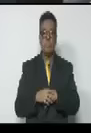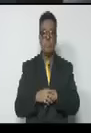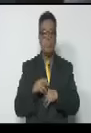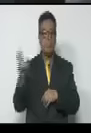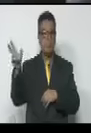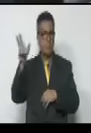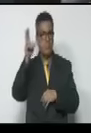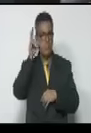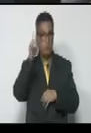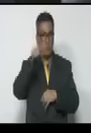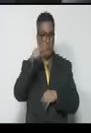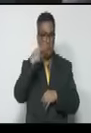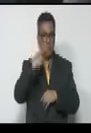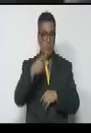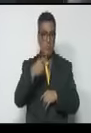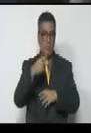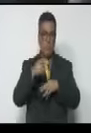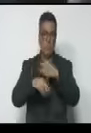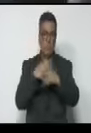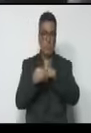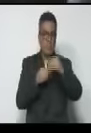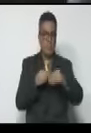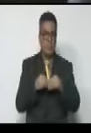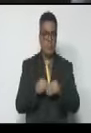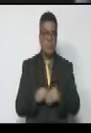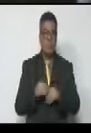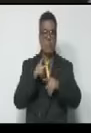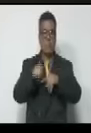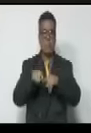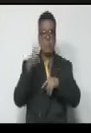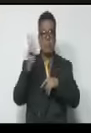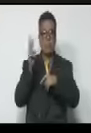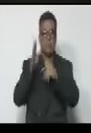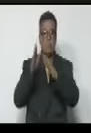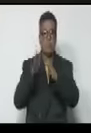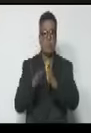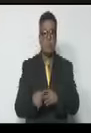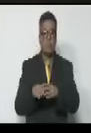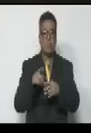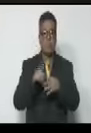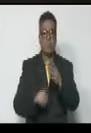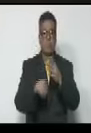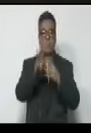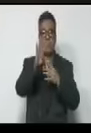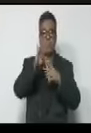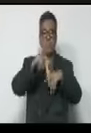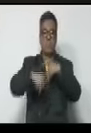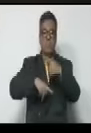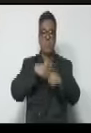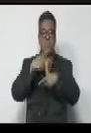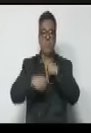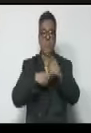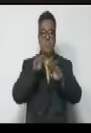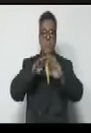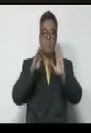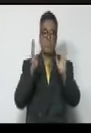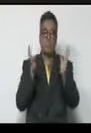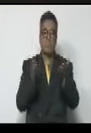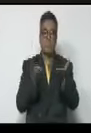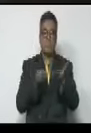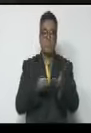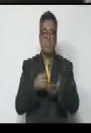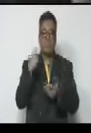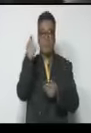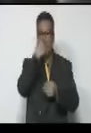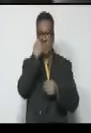oigan, establece la premisa: Venezuela es el cuarto productor global de